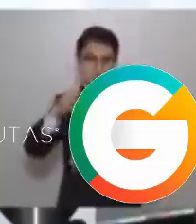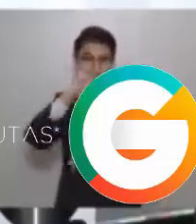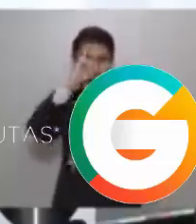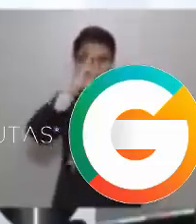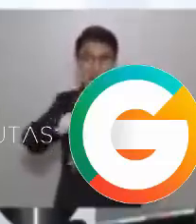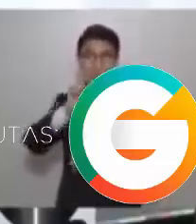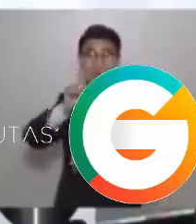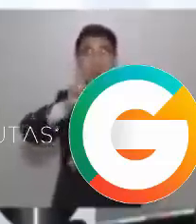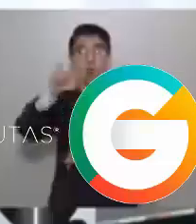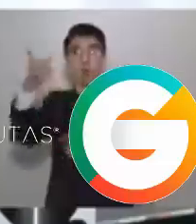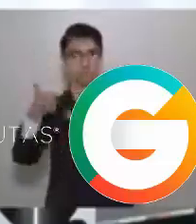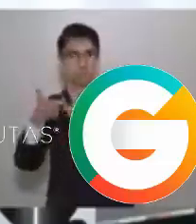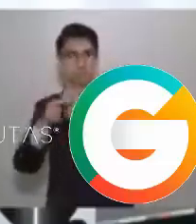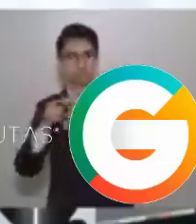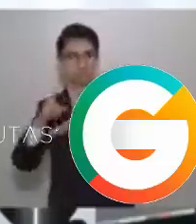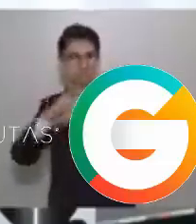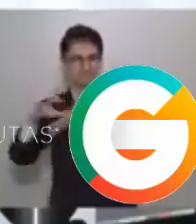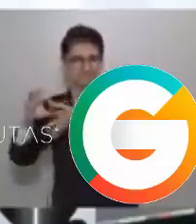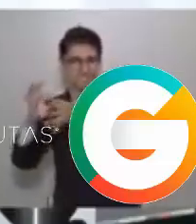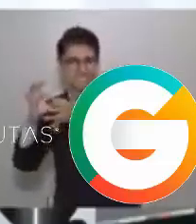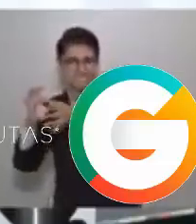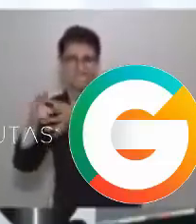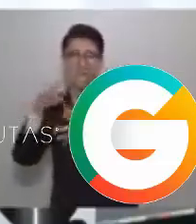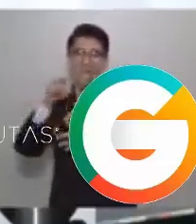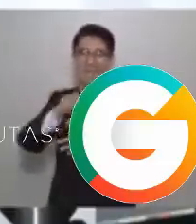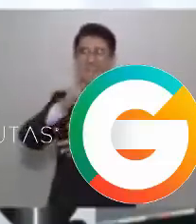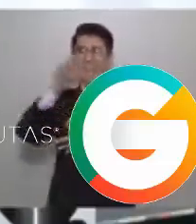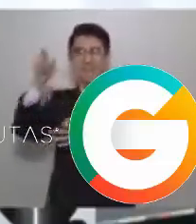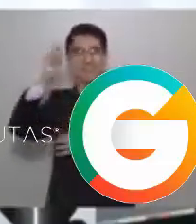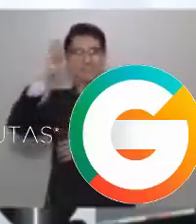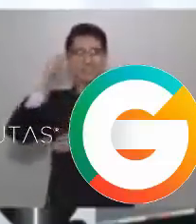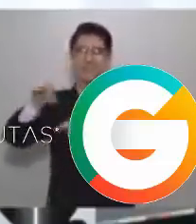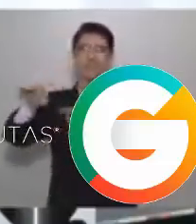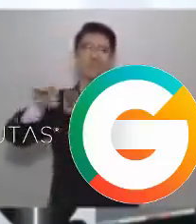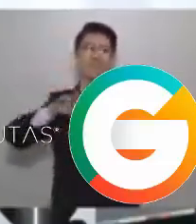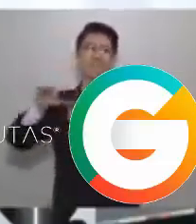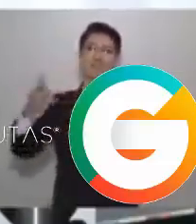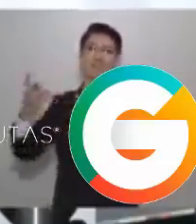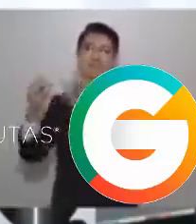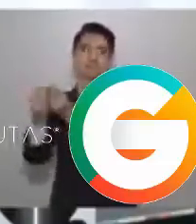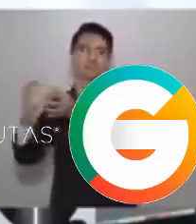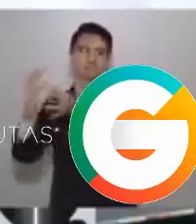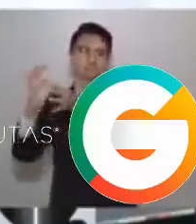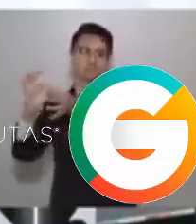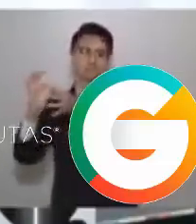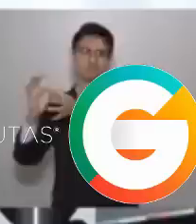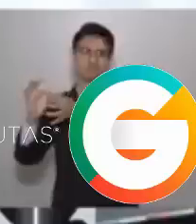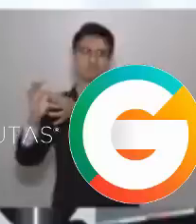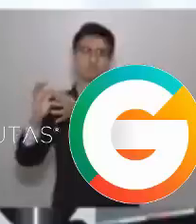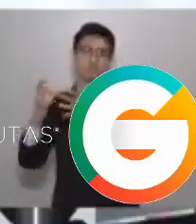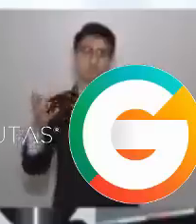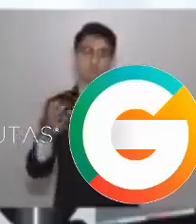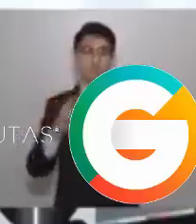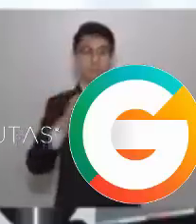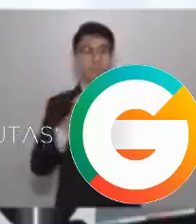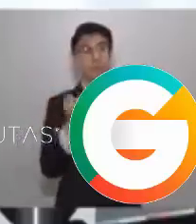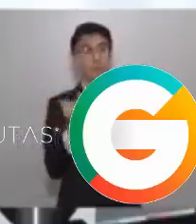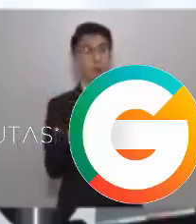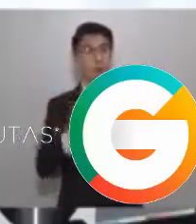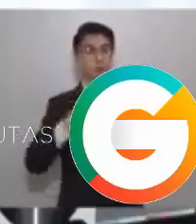mantiene actividades entre ciertos grupos criminales del cartel de Sinaloa